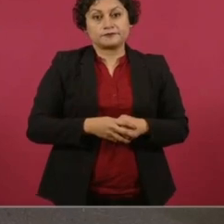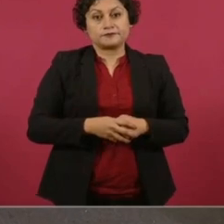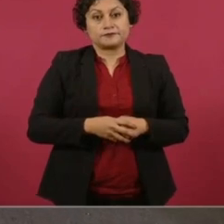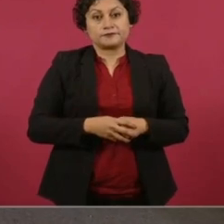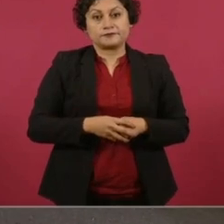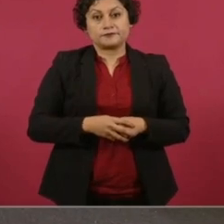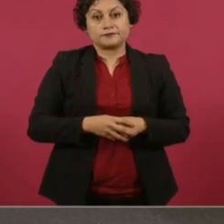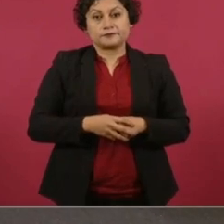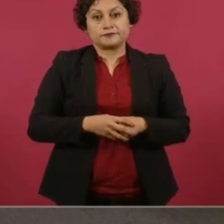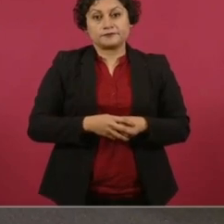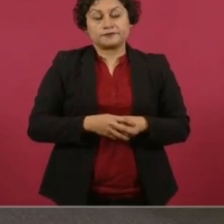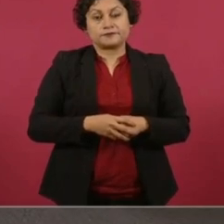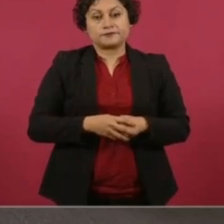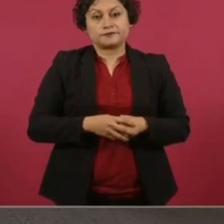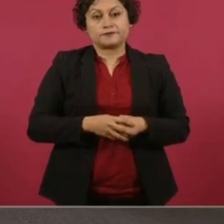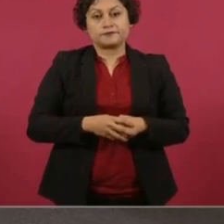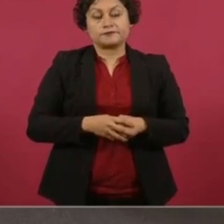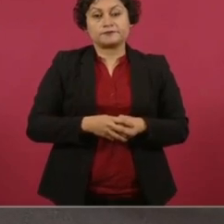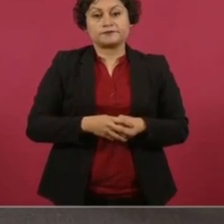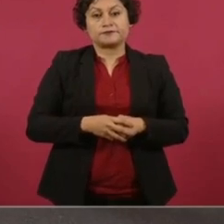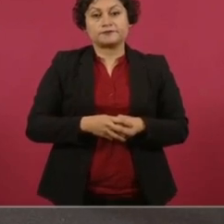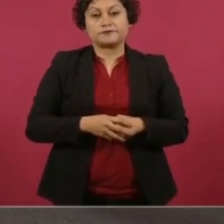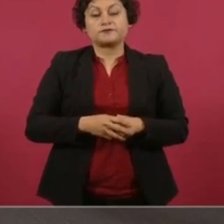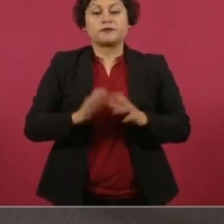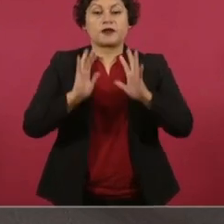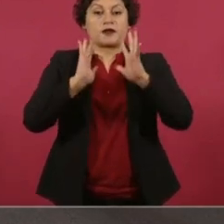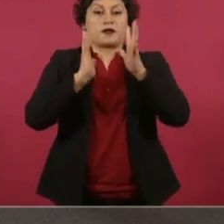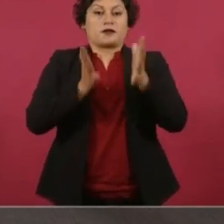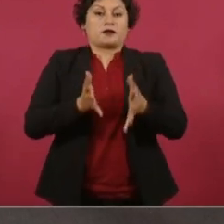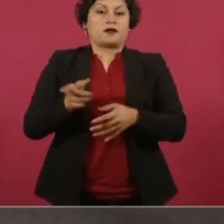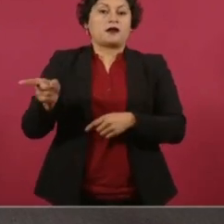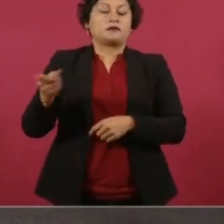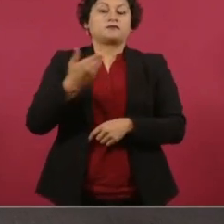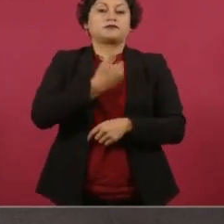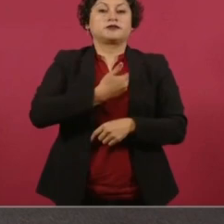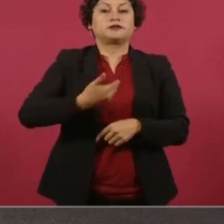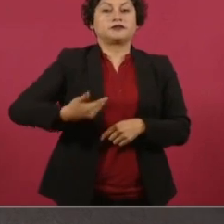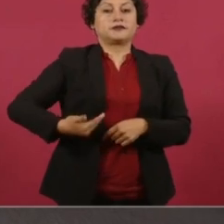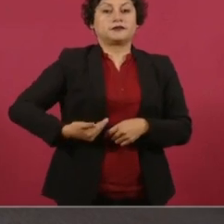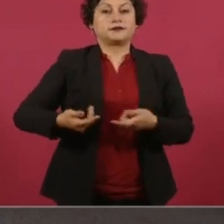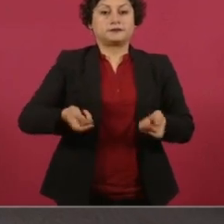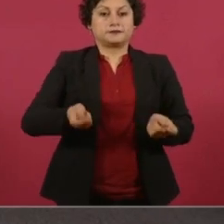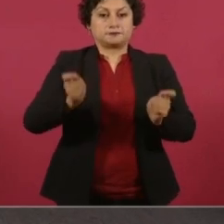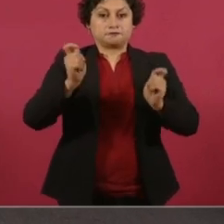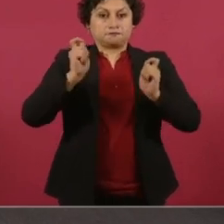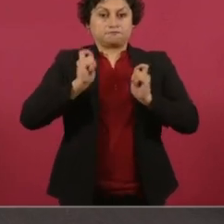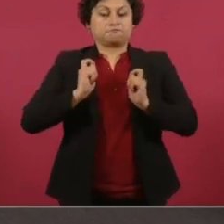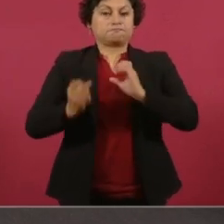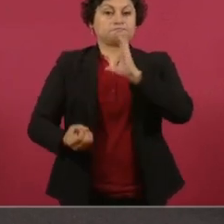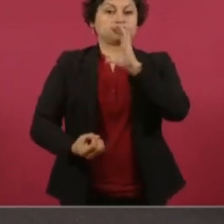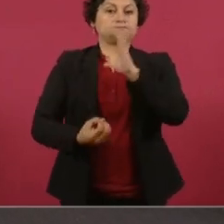que tomara protesta como nuevo presidente